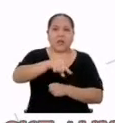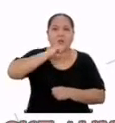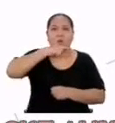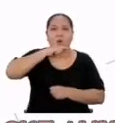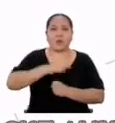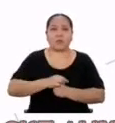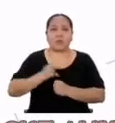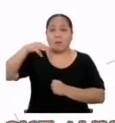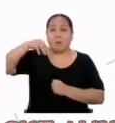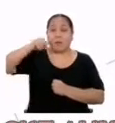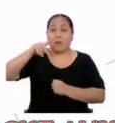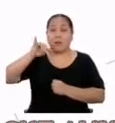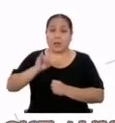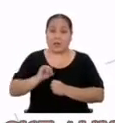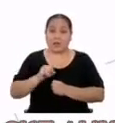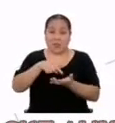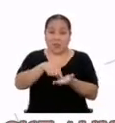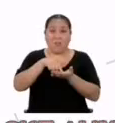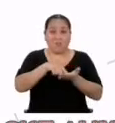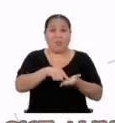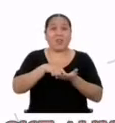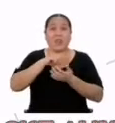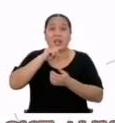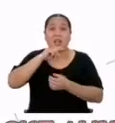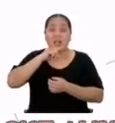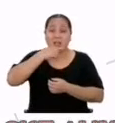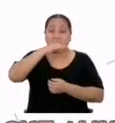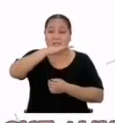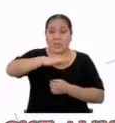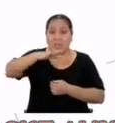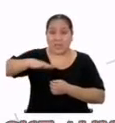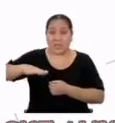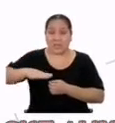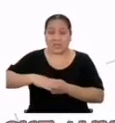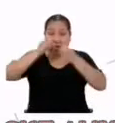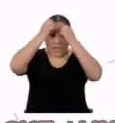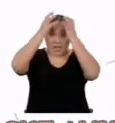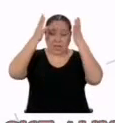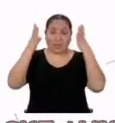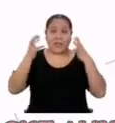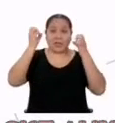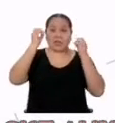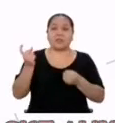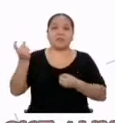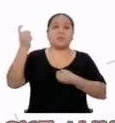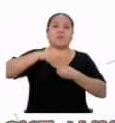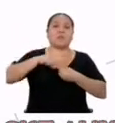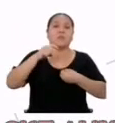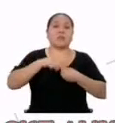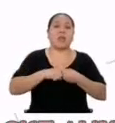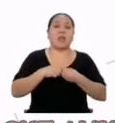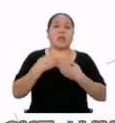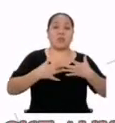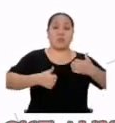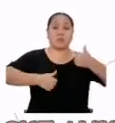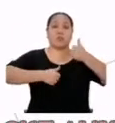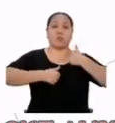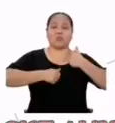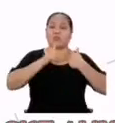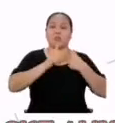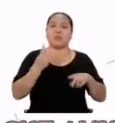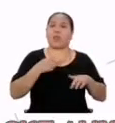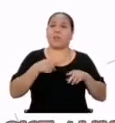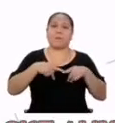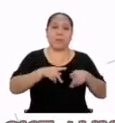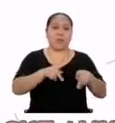se obliga a niñas a casarse a la fuerza, se las recluta en milicias y se les impide ir a la escuela y